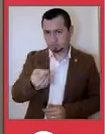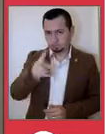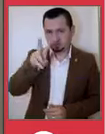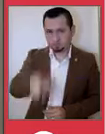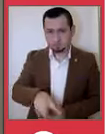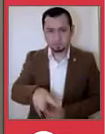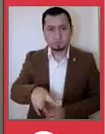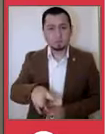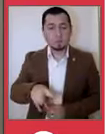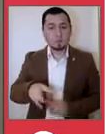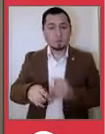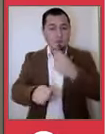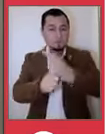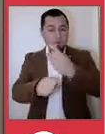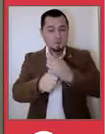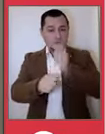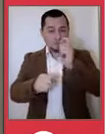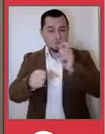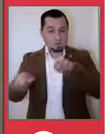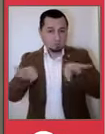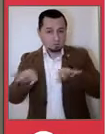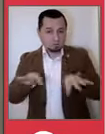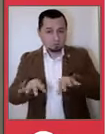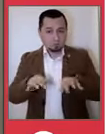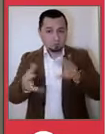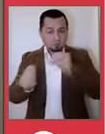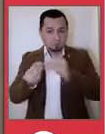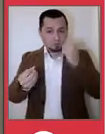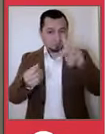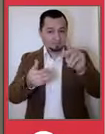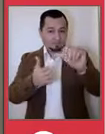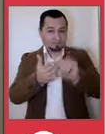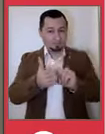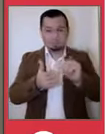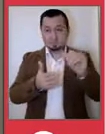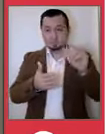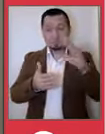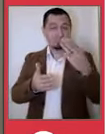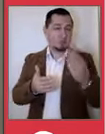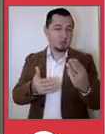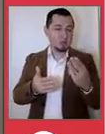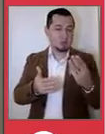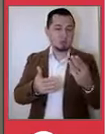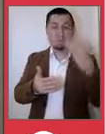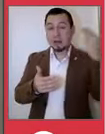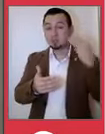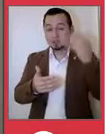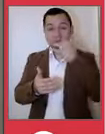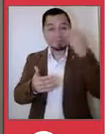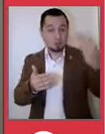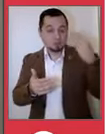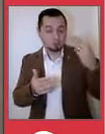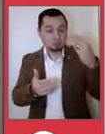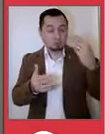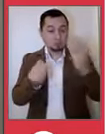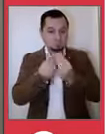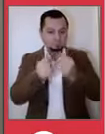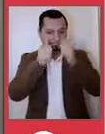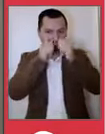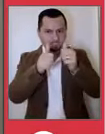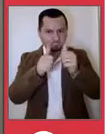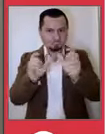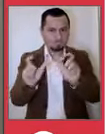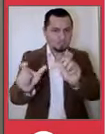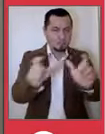en la primera etapa de las medidas de aislamiento social en el mes de marzo hubo muchas actividades económicas que se restringieron en la